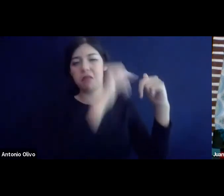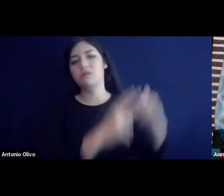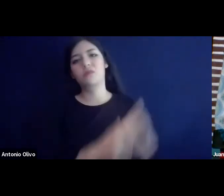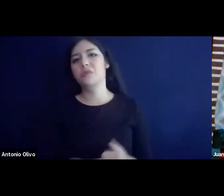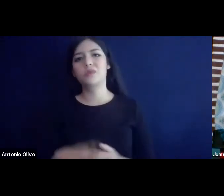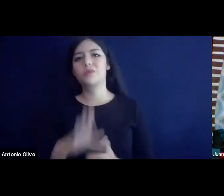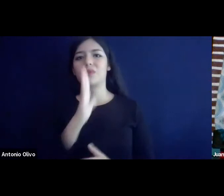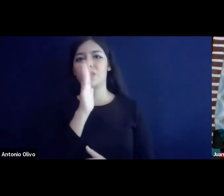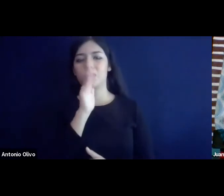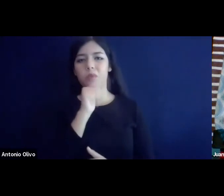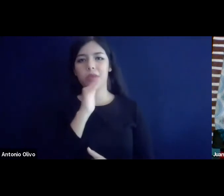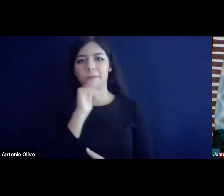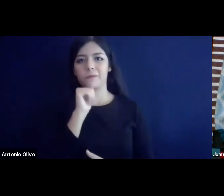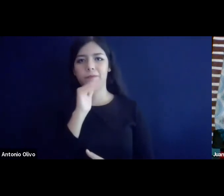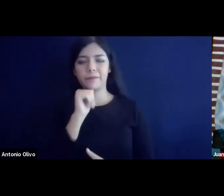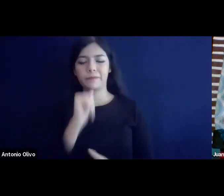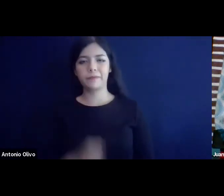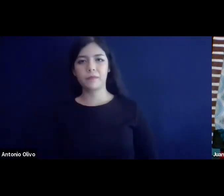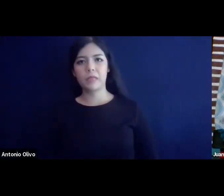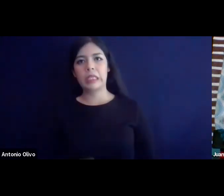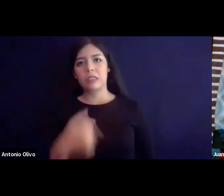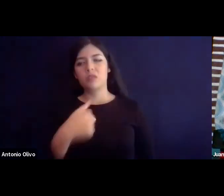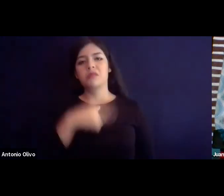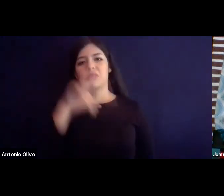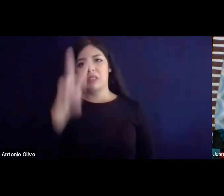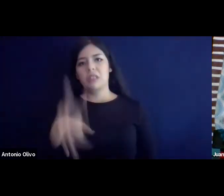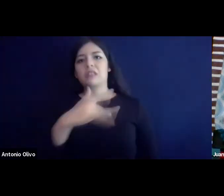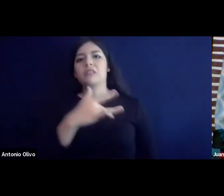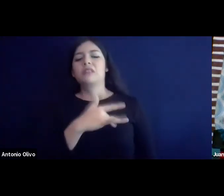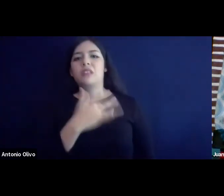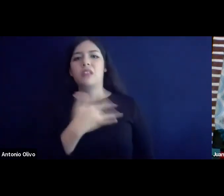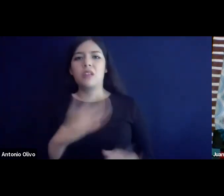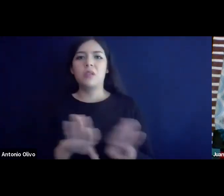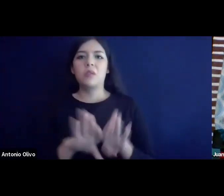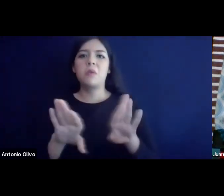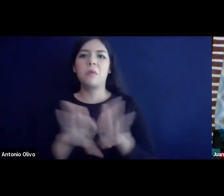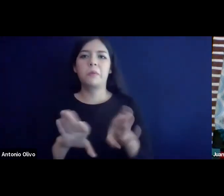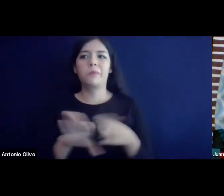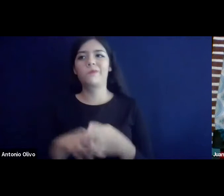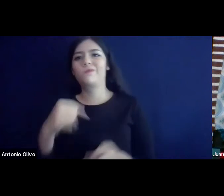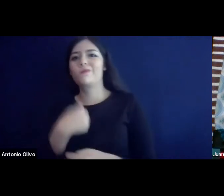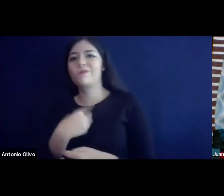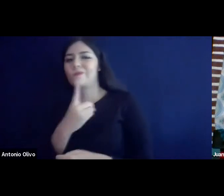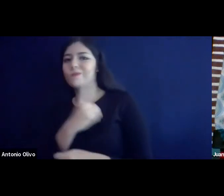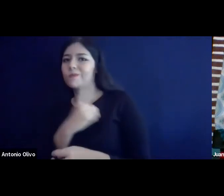pues me sentí relegada, aislada y